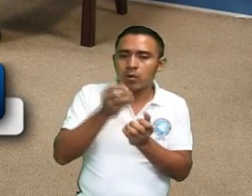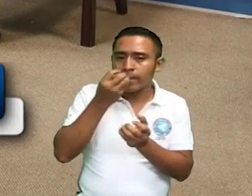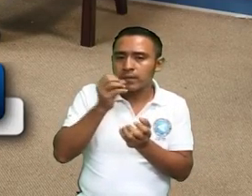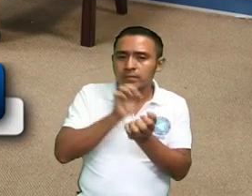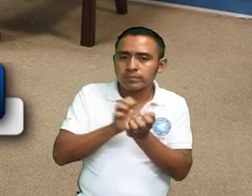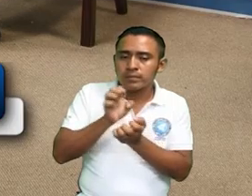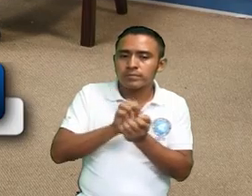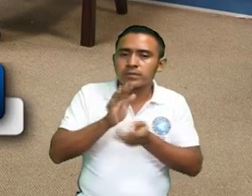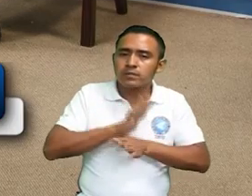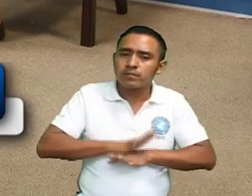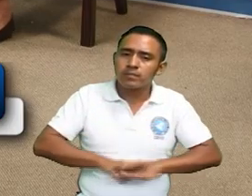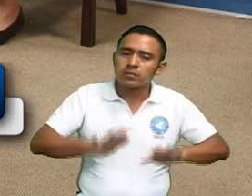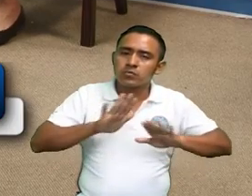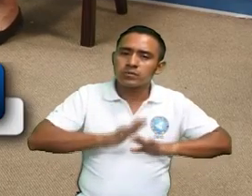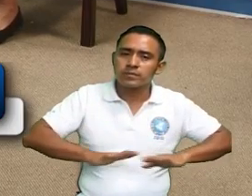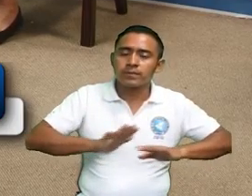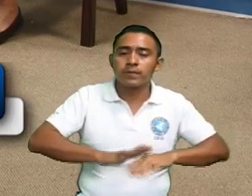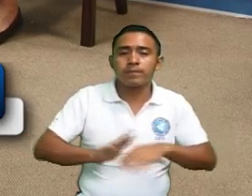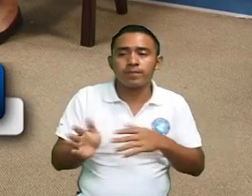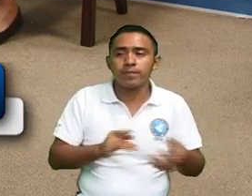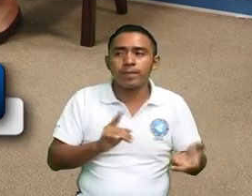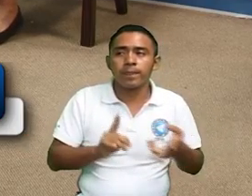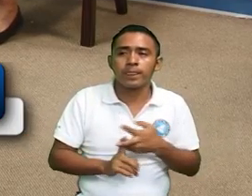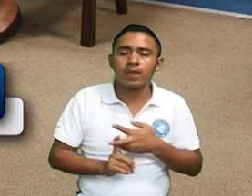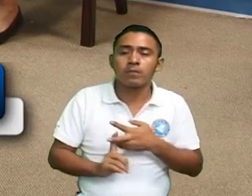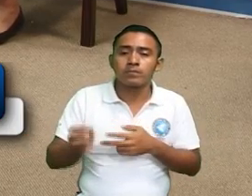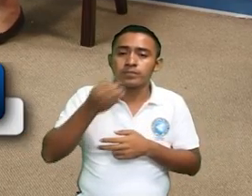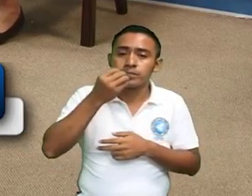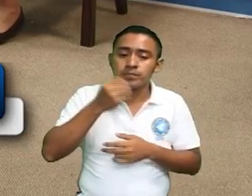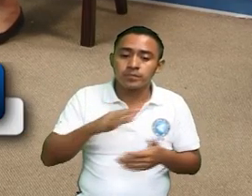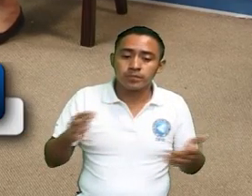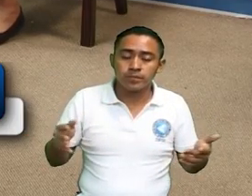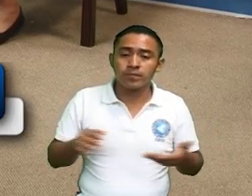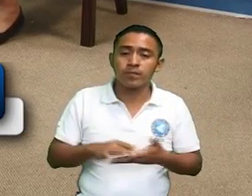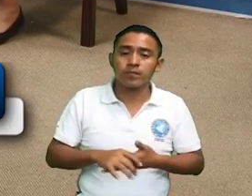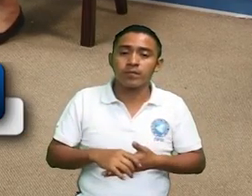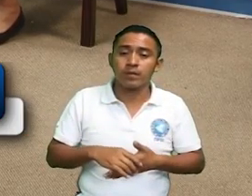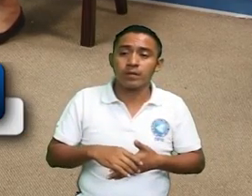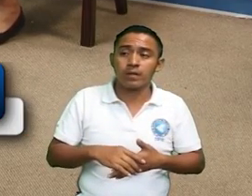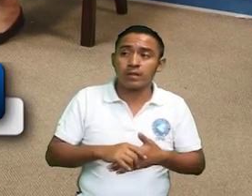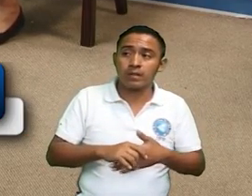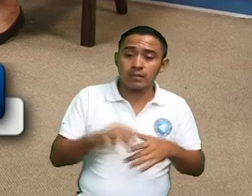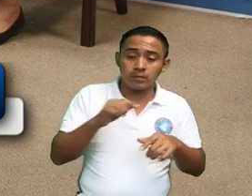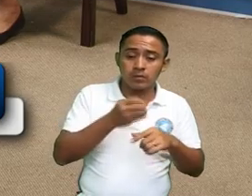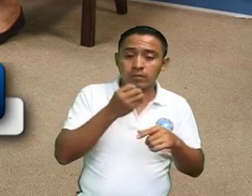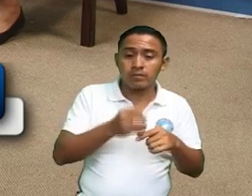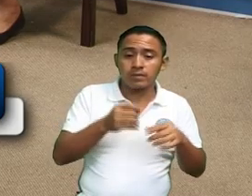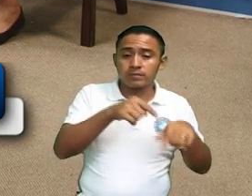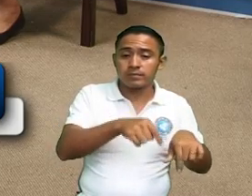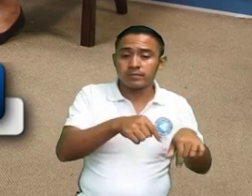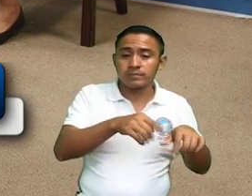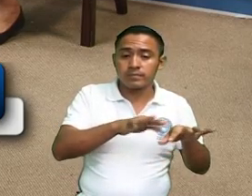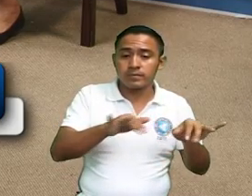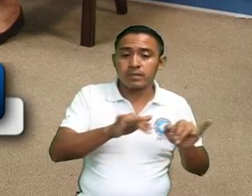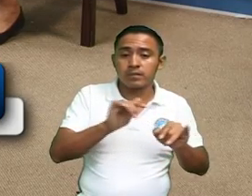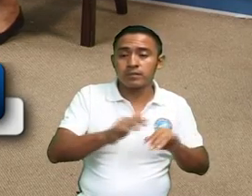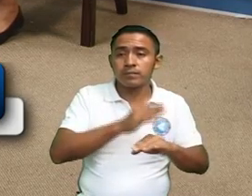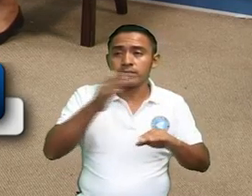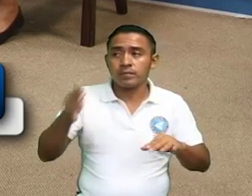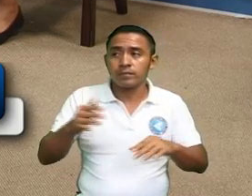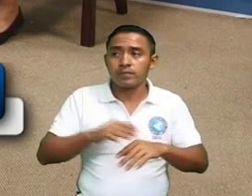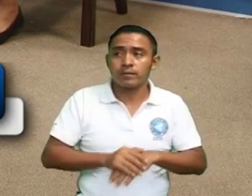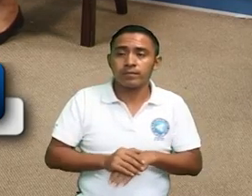¿verdad? Y otra cosa dentro de la alimentación es que dentro de la hora siguiente, después de que usted termina de comer, no hay